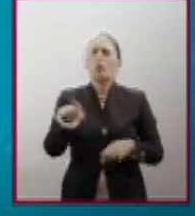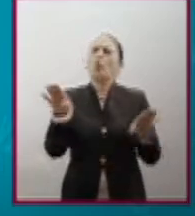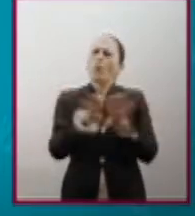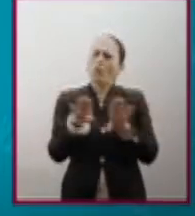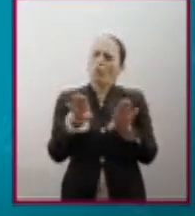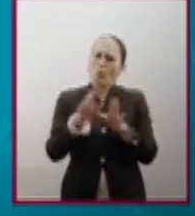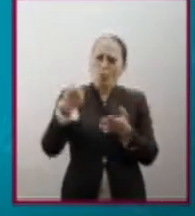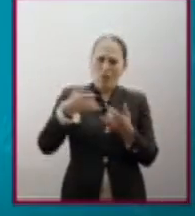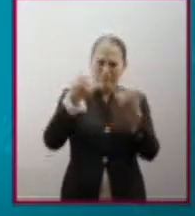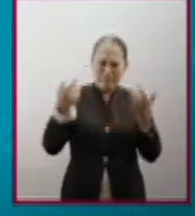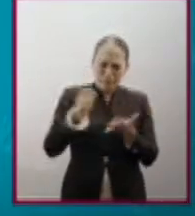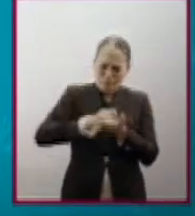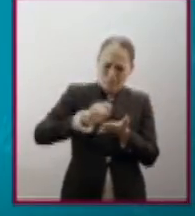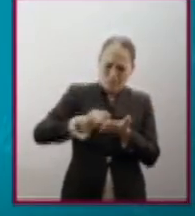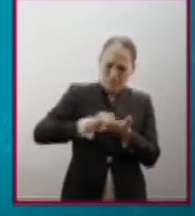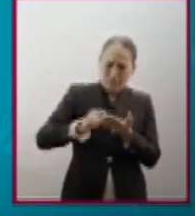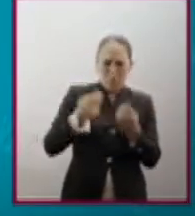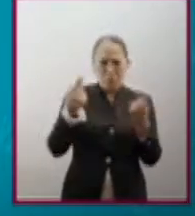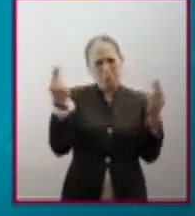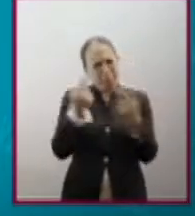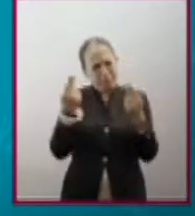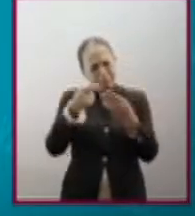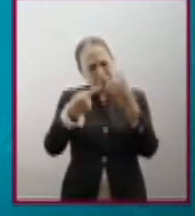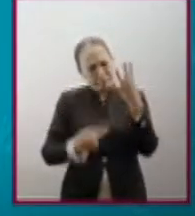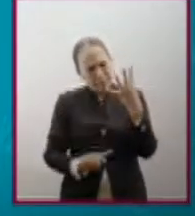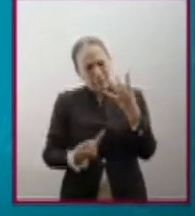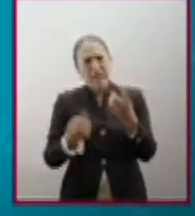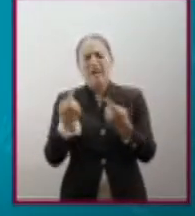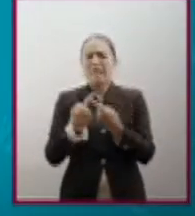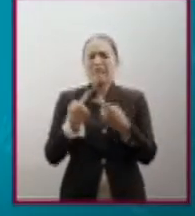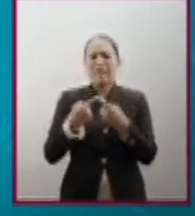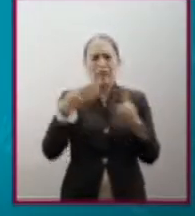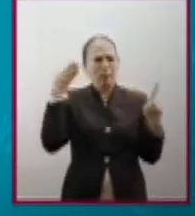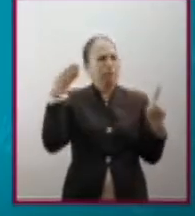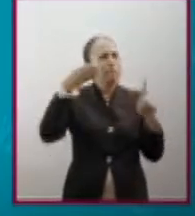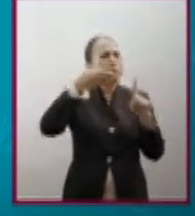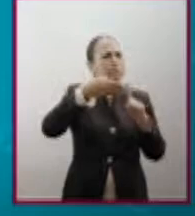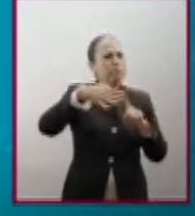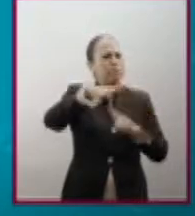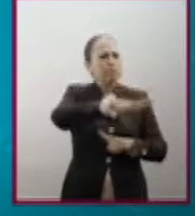¿Cómo lo harías? ¿Qué necesitarías? ¿A quién iría dirigida?